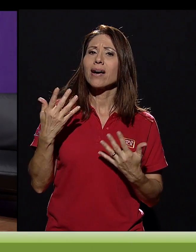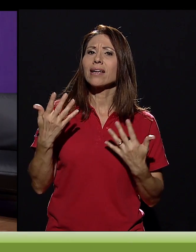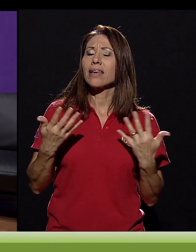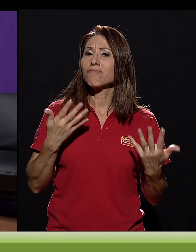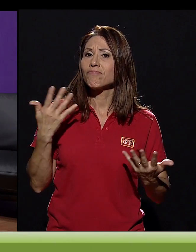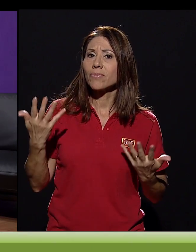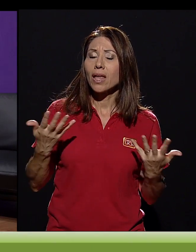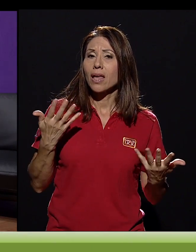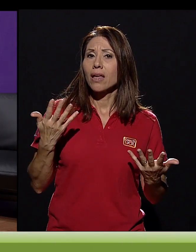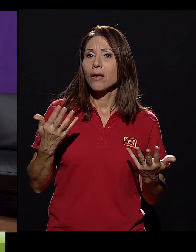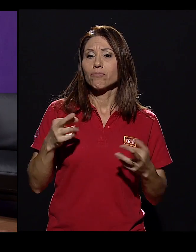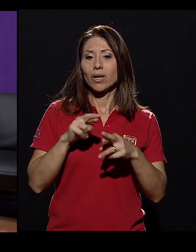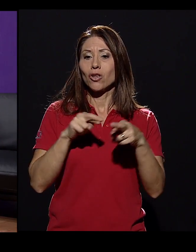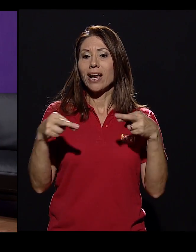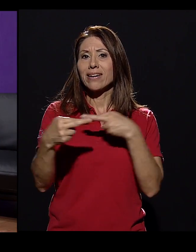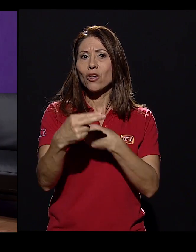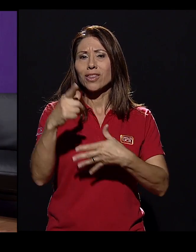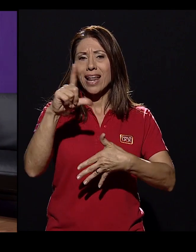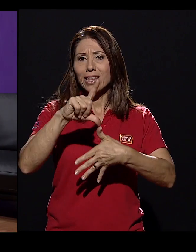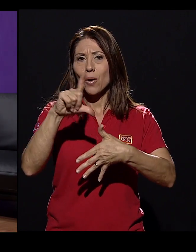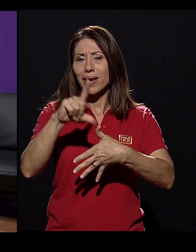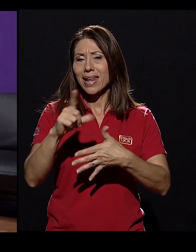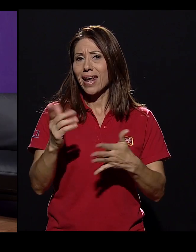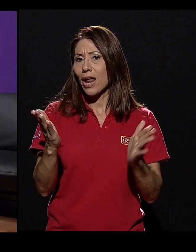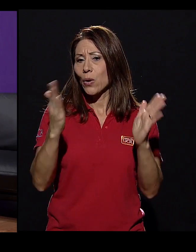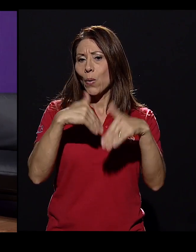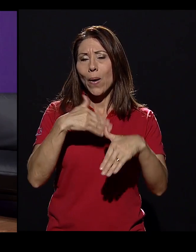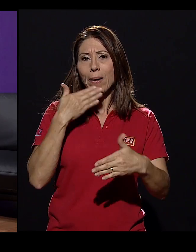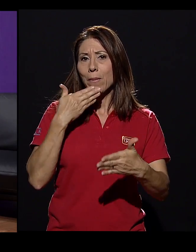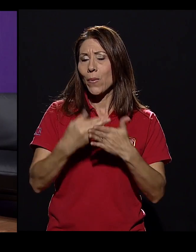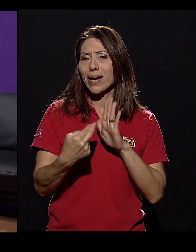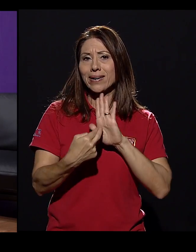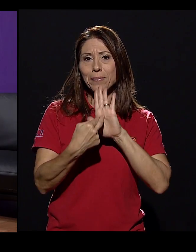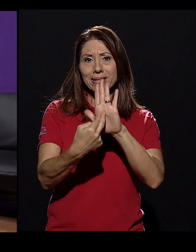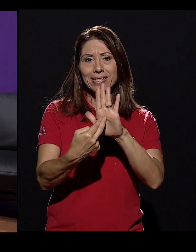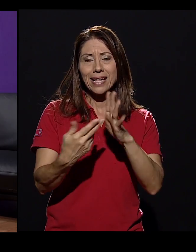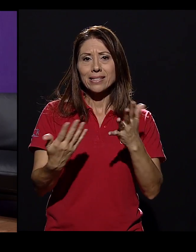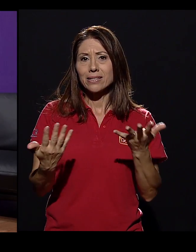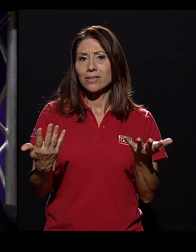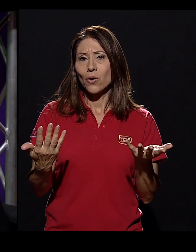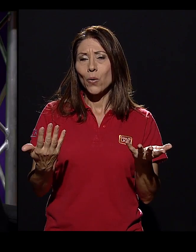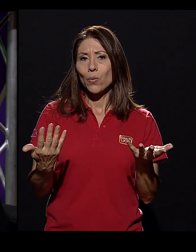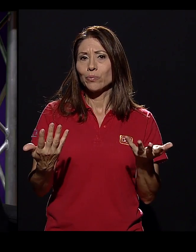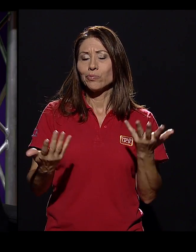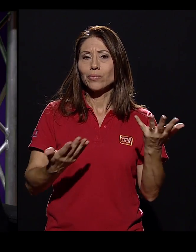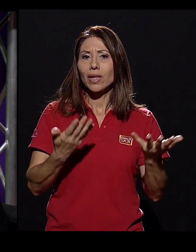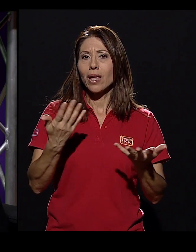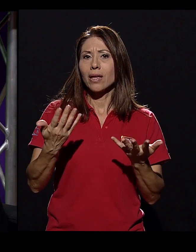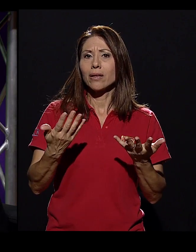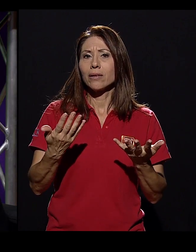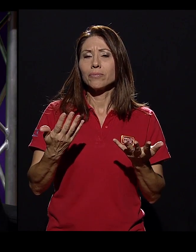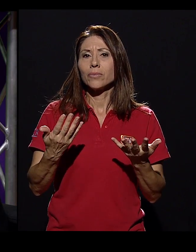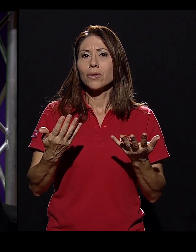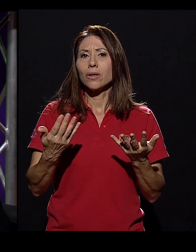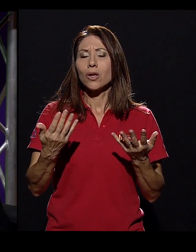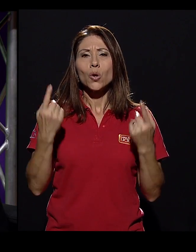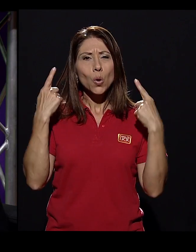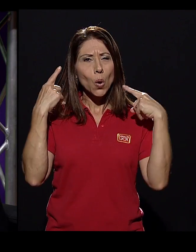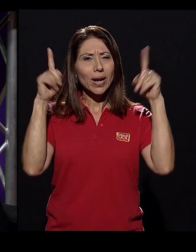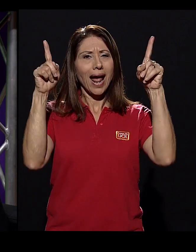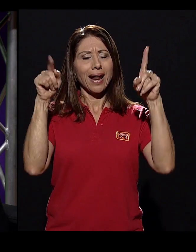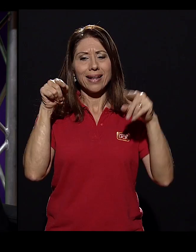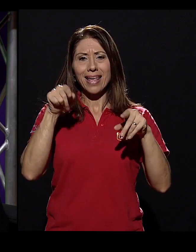también, pincelada, bueno, de la región de Latinoamérica no hay buena representación tampoco. ¿Cómo poder